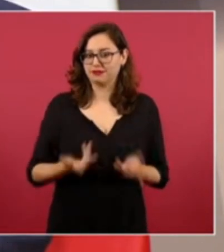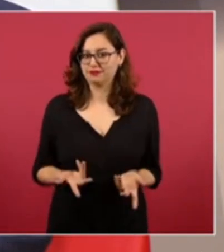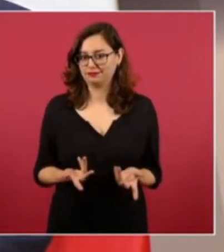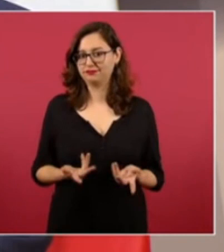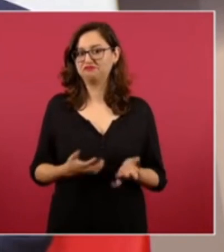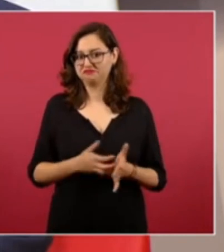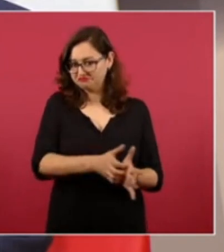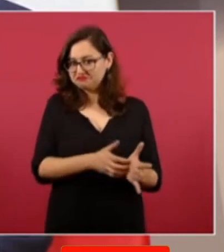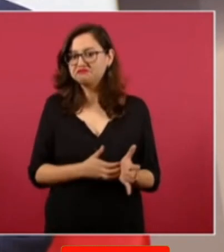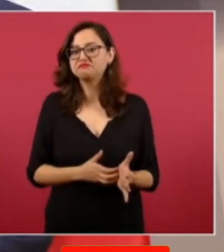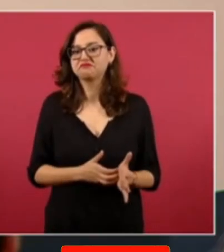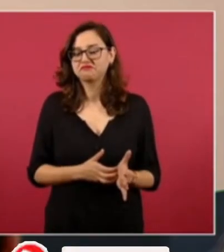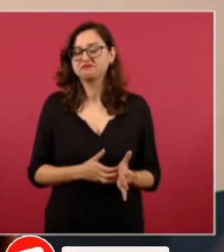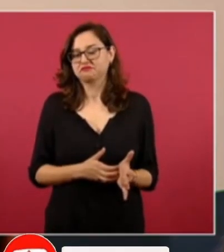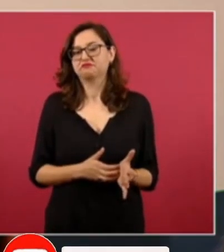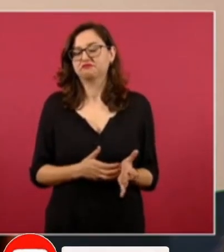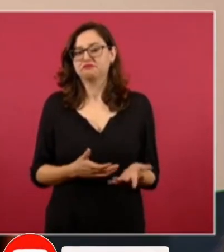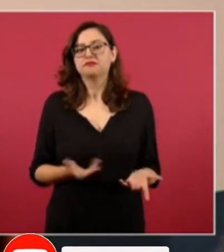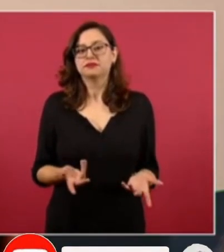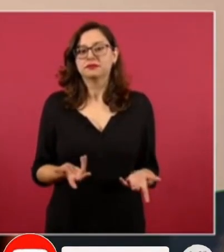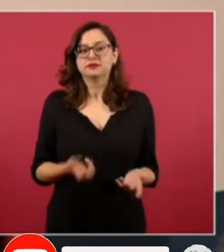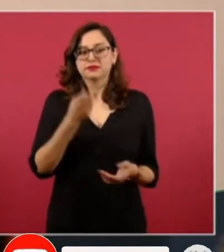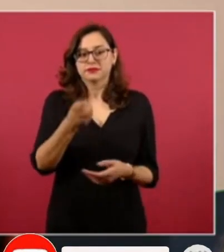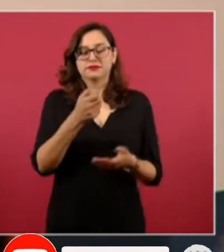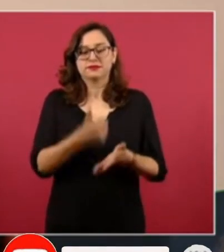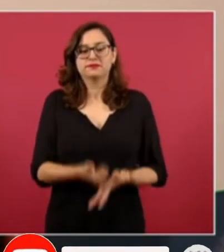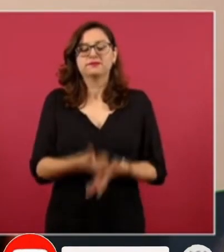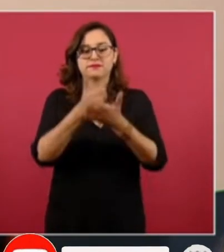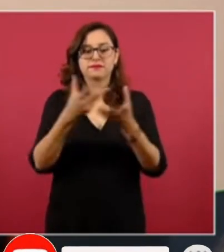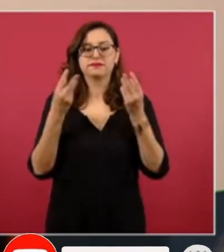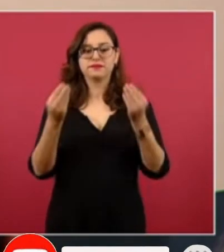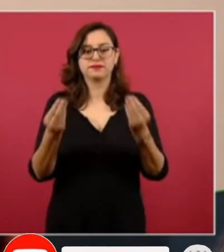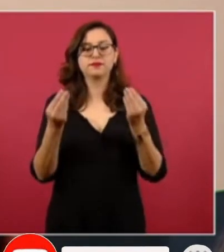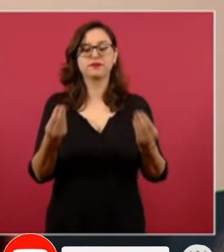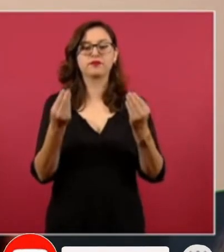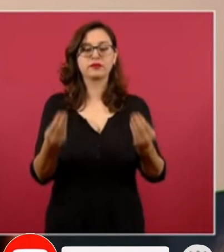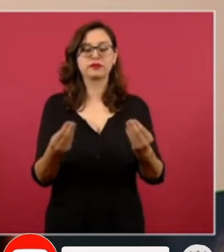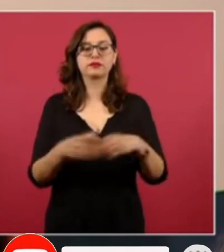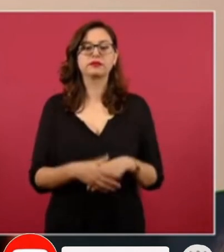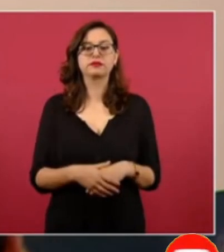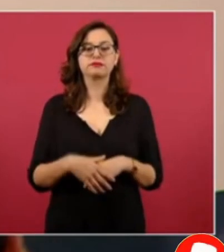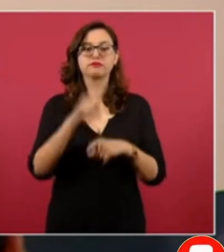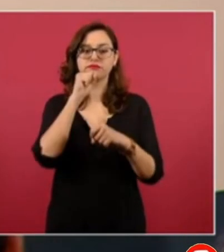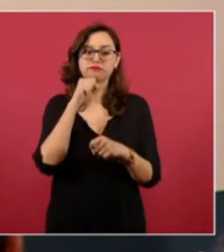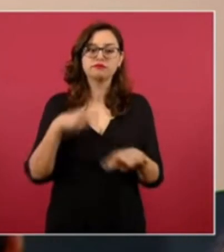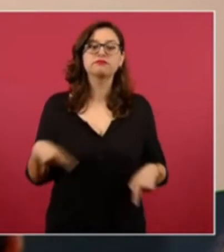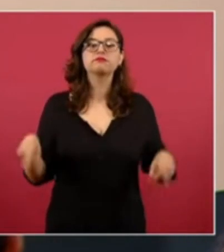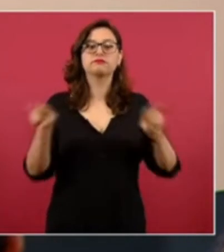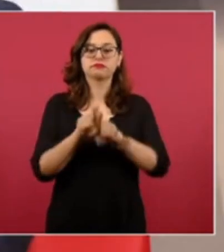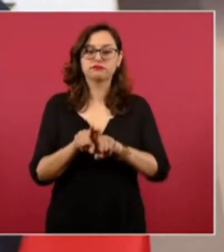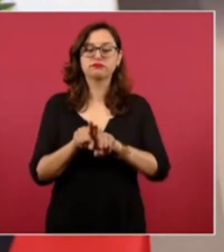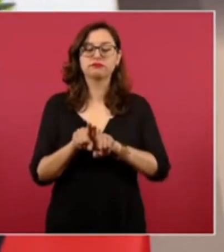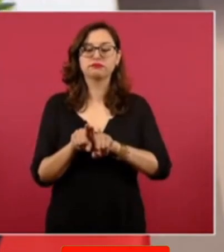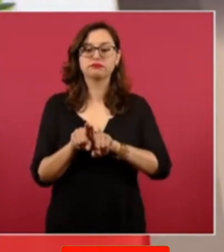Entonces, esto nos ayuda mucho. Y también hemos